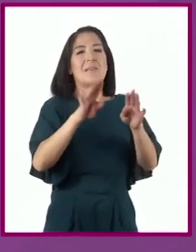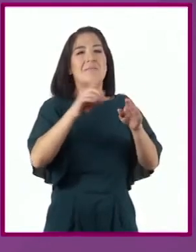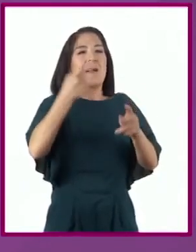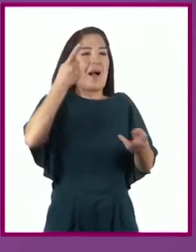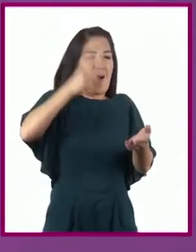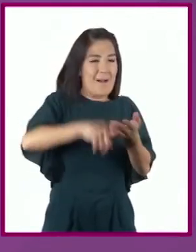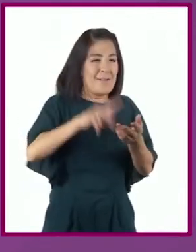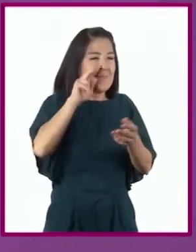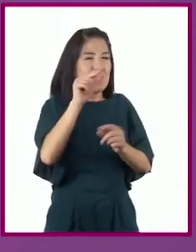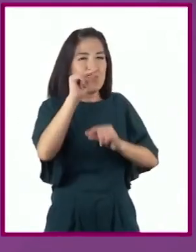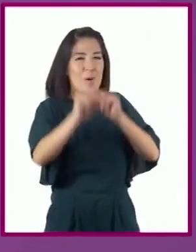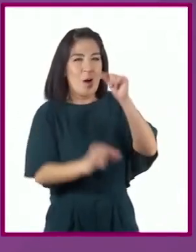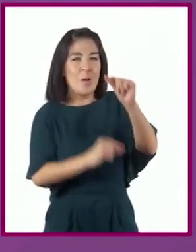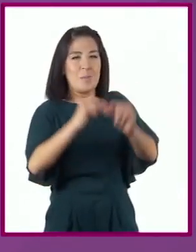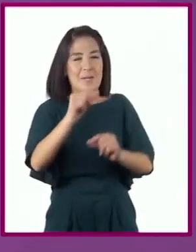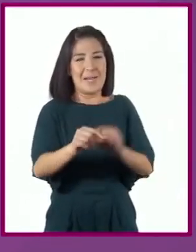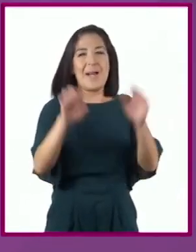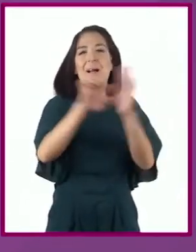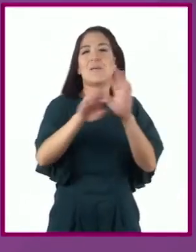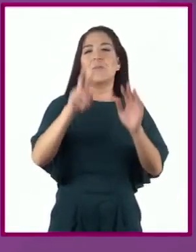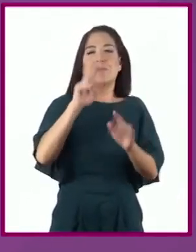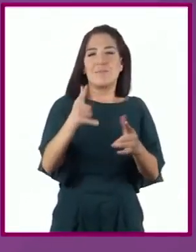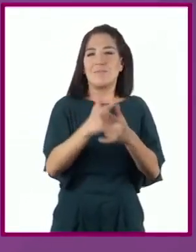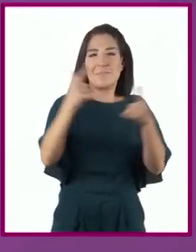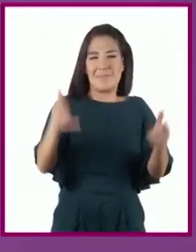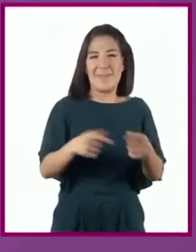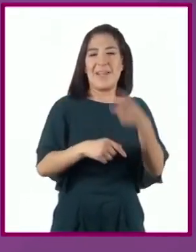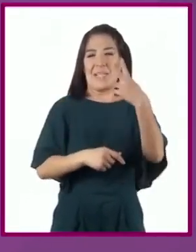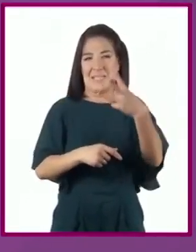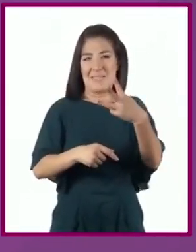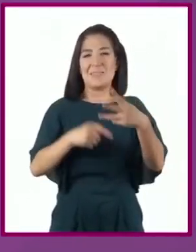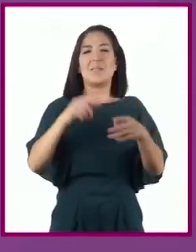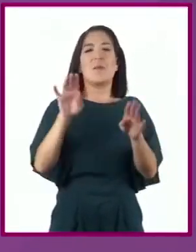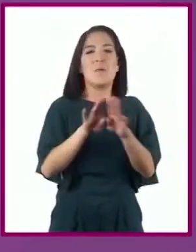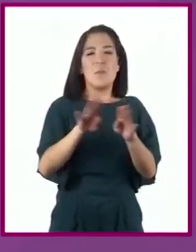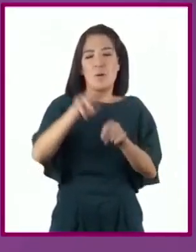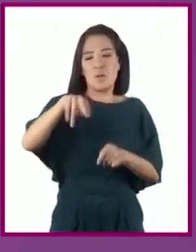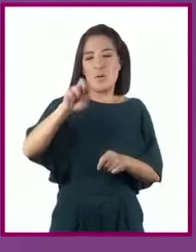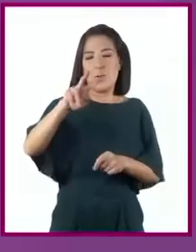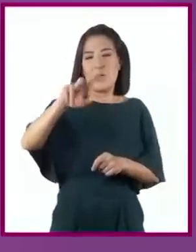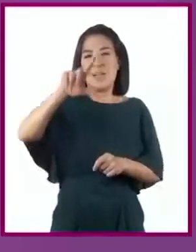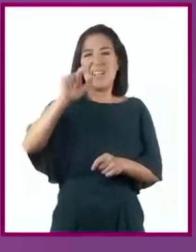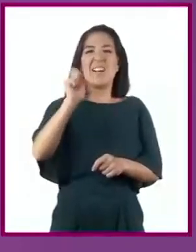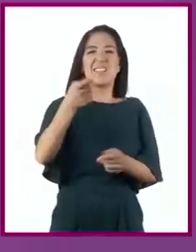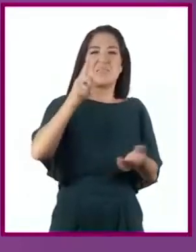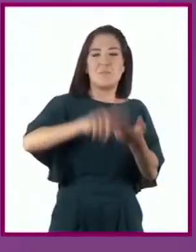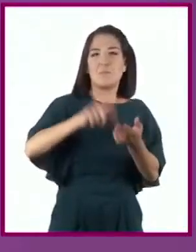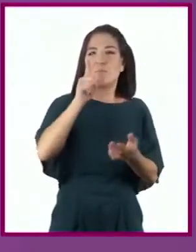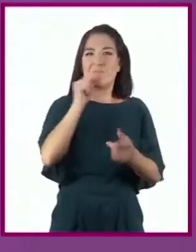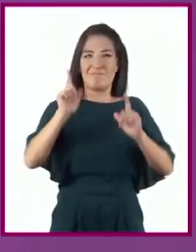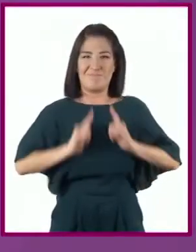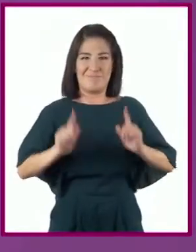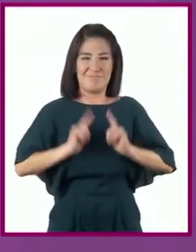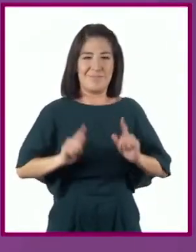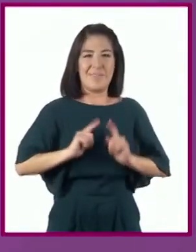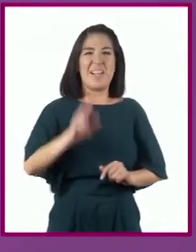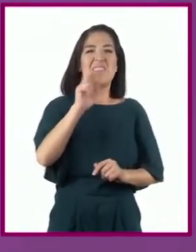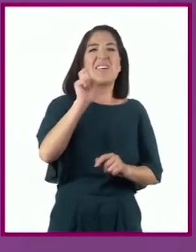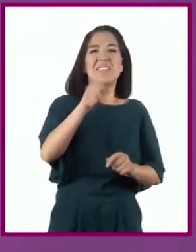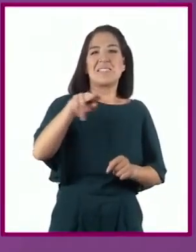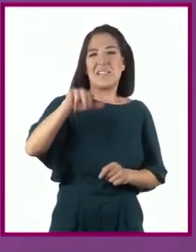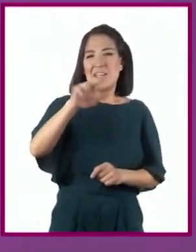dentro. Veamos ejemplos tomados de 3 novelas policíacas para identificar qué tipo de narrador utilizan.